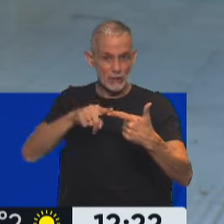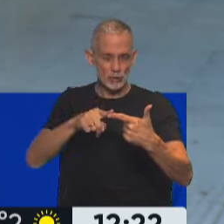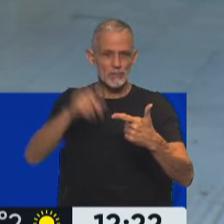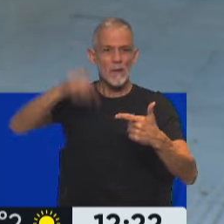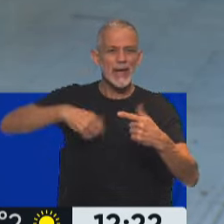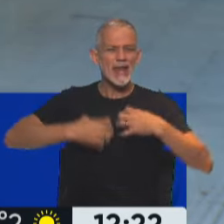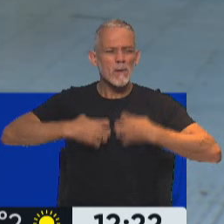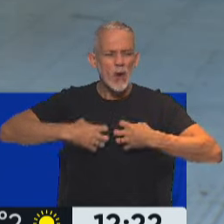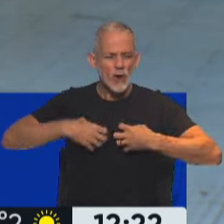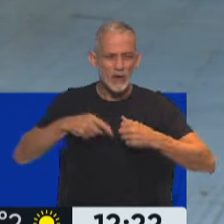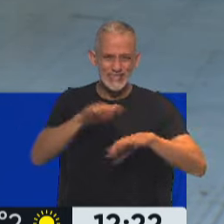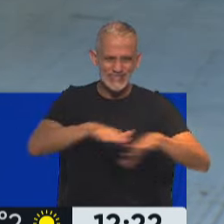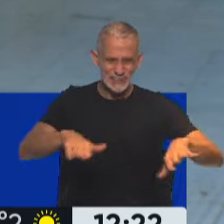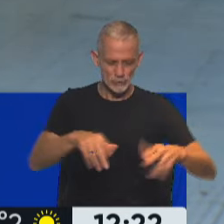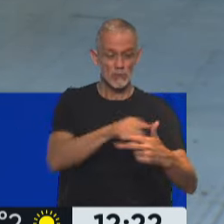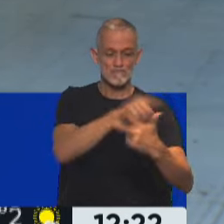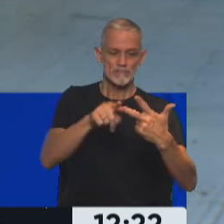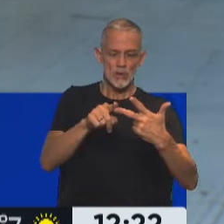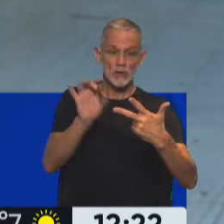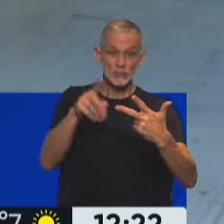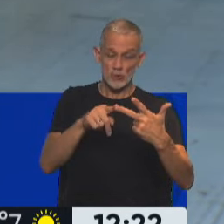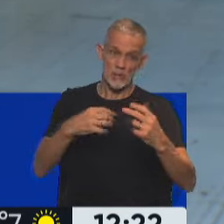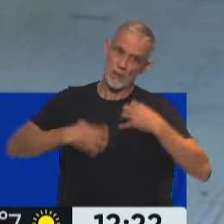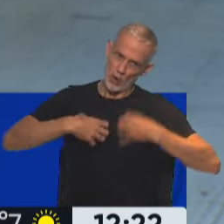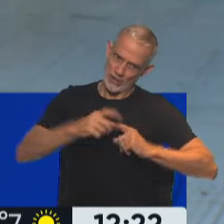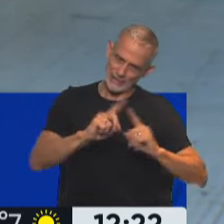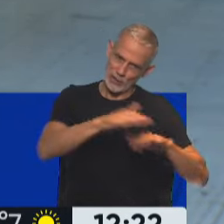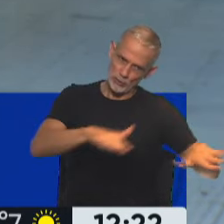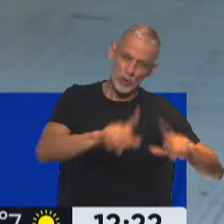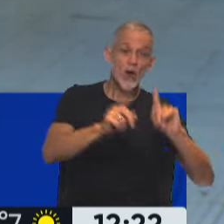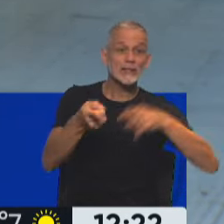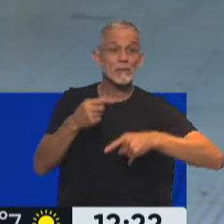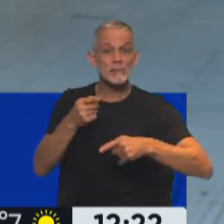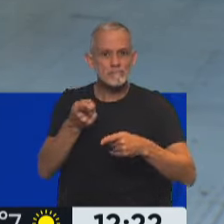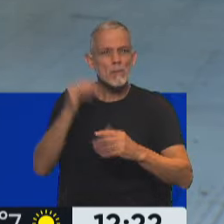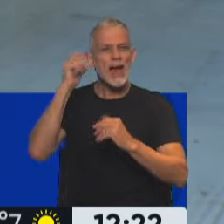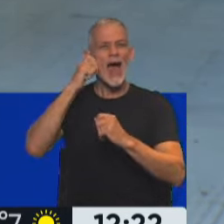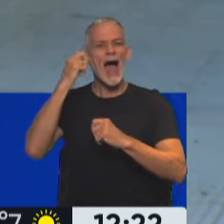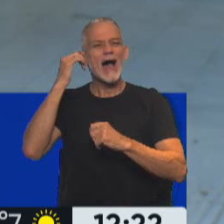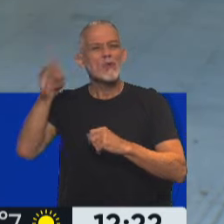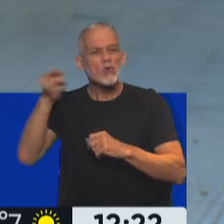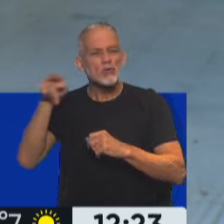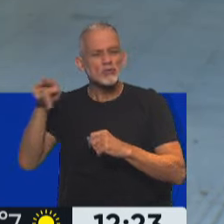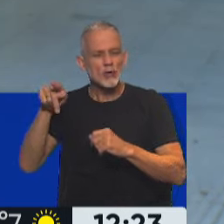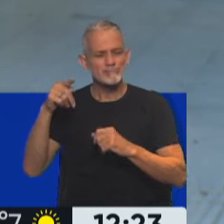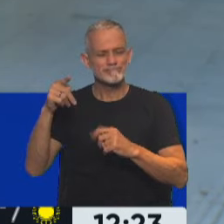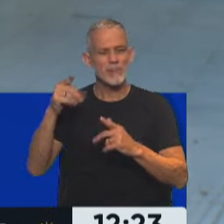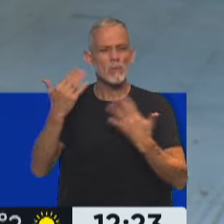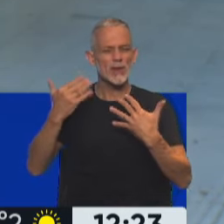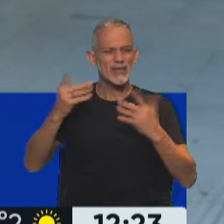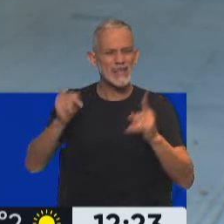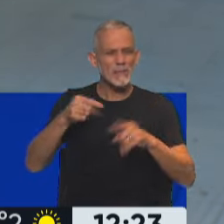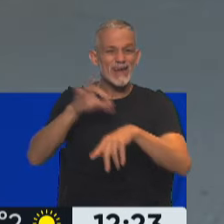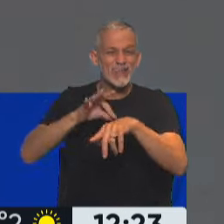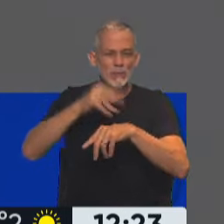las bronquiolitis en los chicos, pero no solamente produce las bronquiolitis en los chicos, sino también en los pacientes adultos más añosos pueden producir